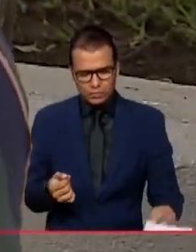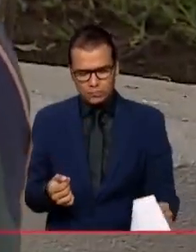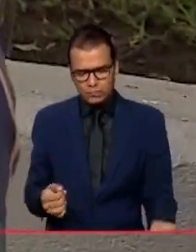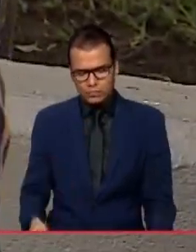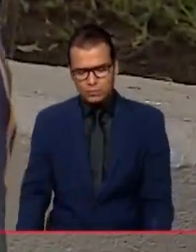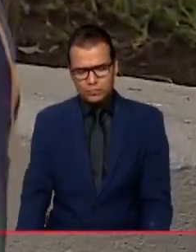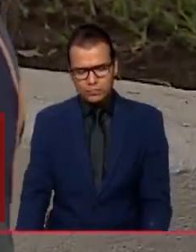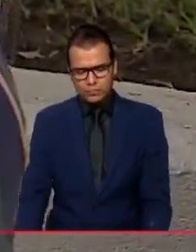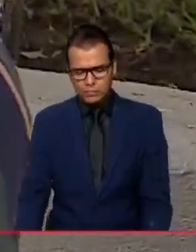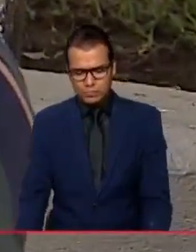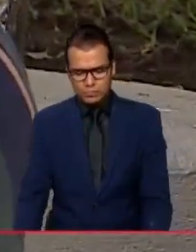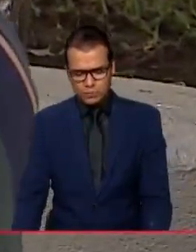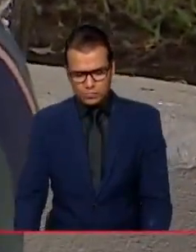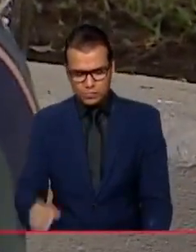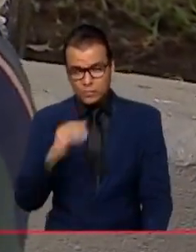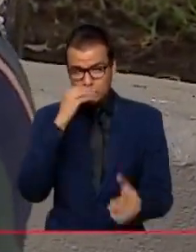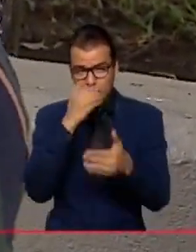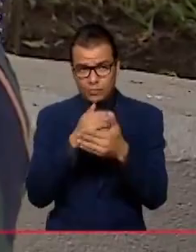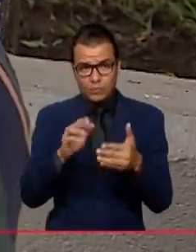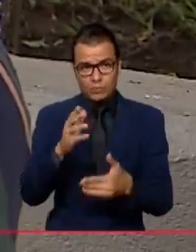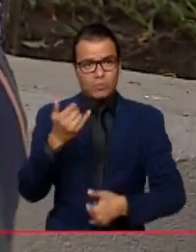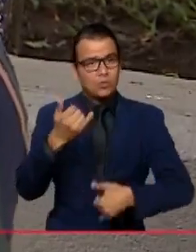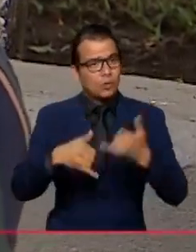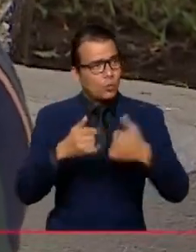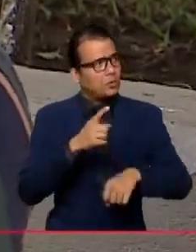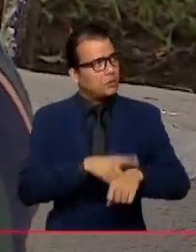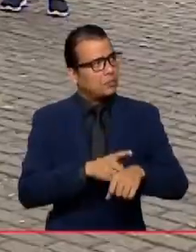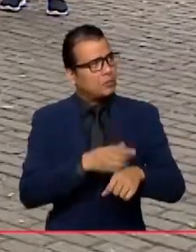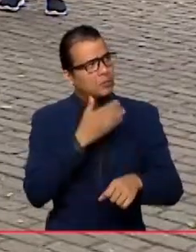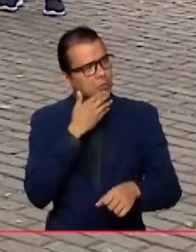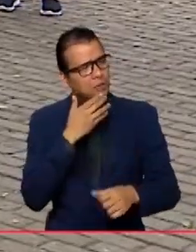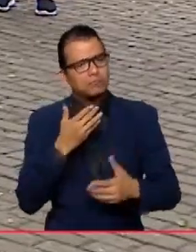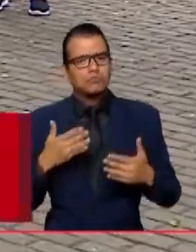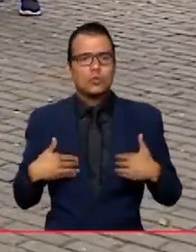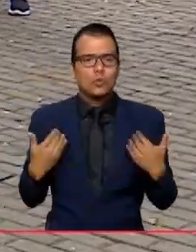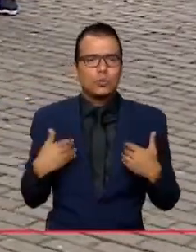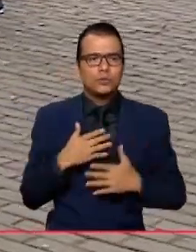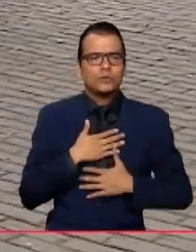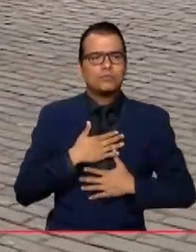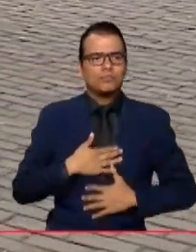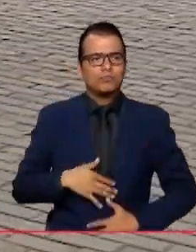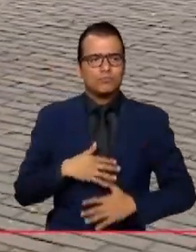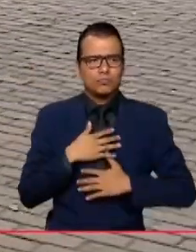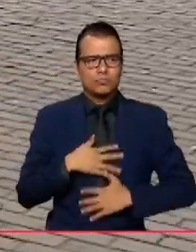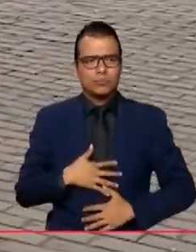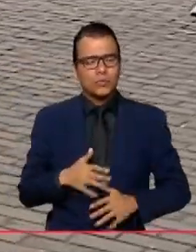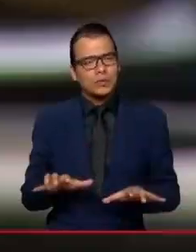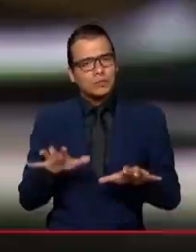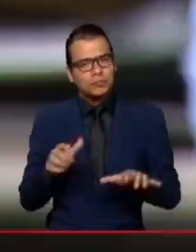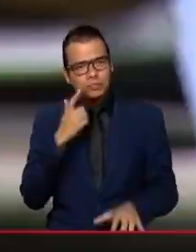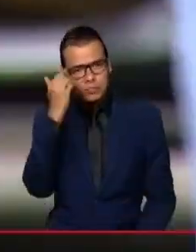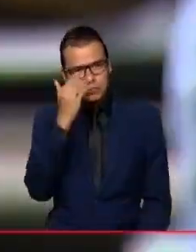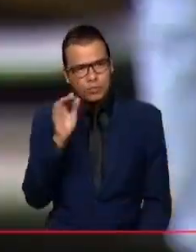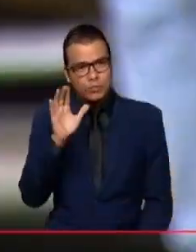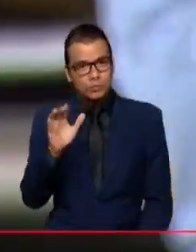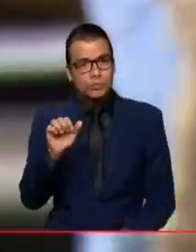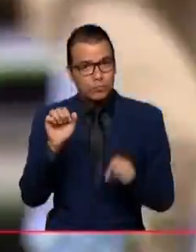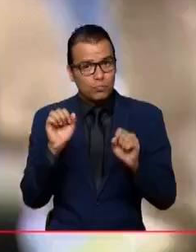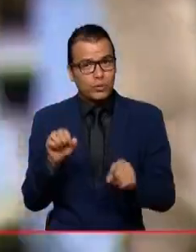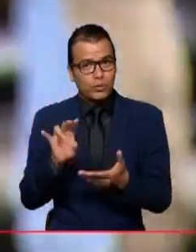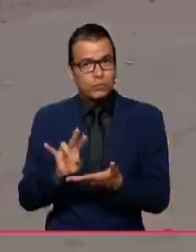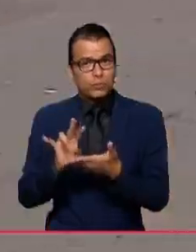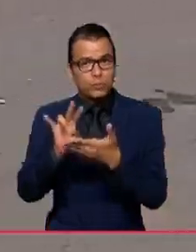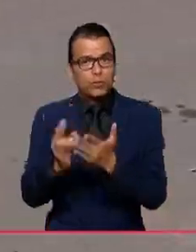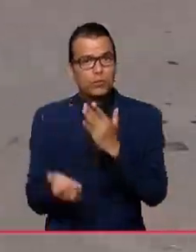carros y uno viene y la pasa bien también tranquilamente, sin tener incomodidad. De los resultados de esta prueba podría salir un nuevo